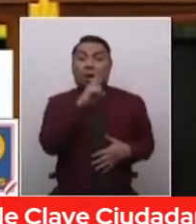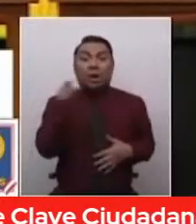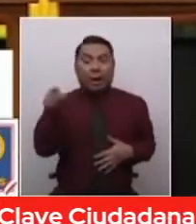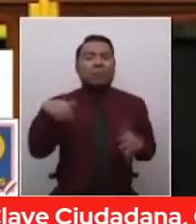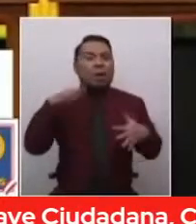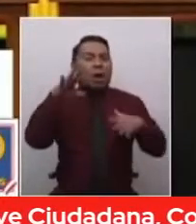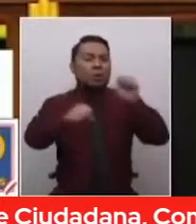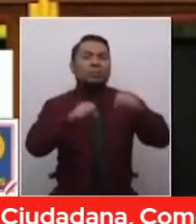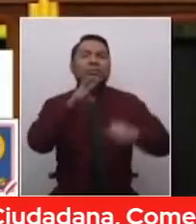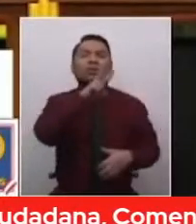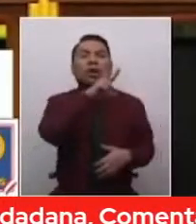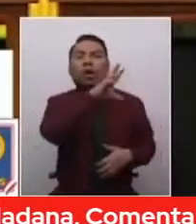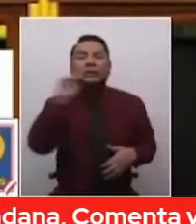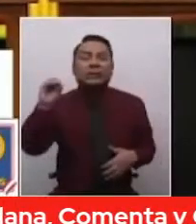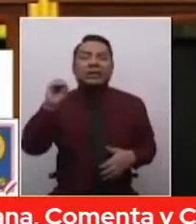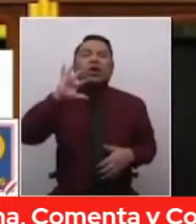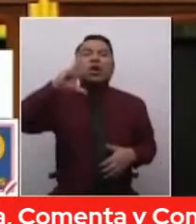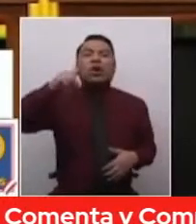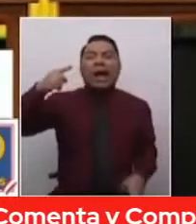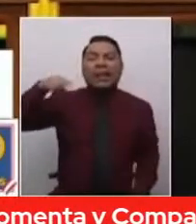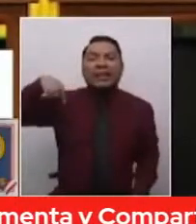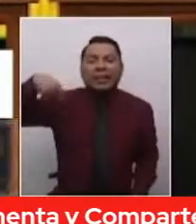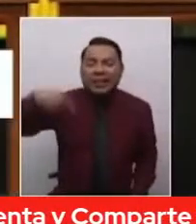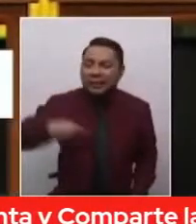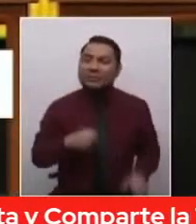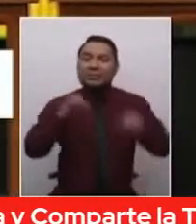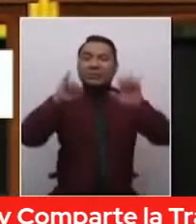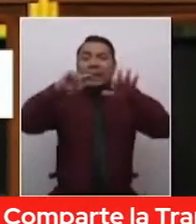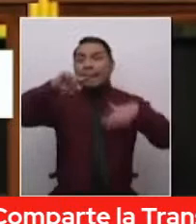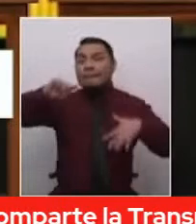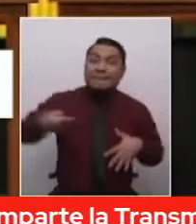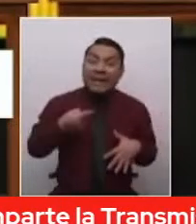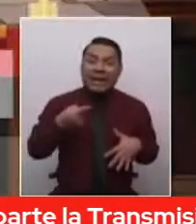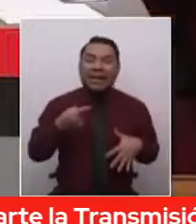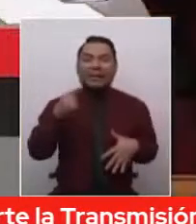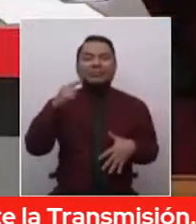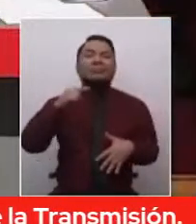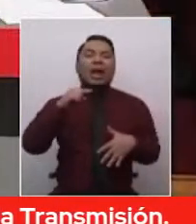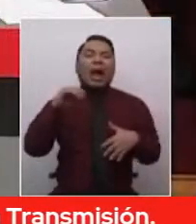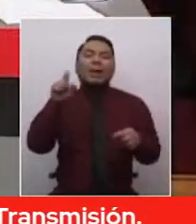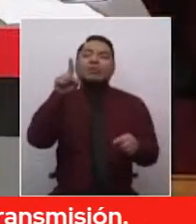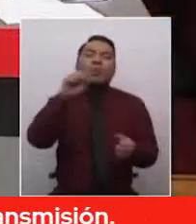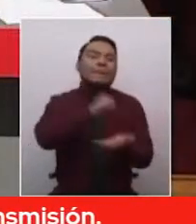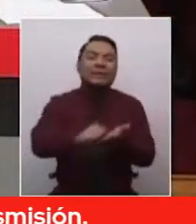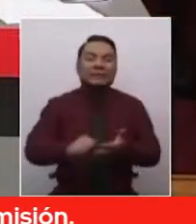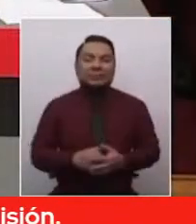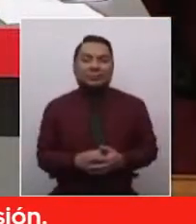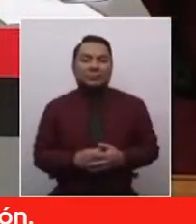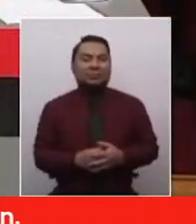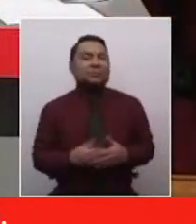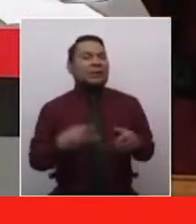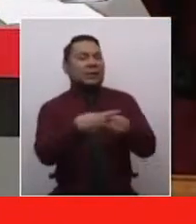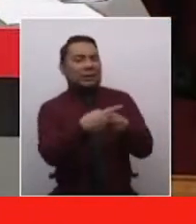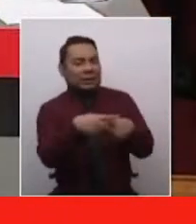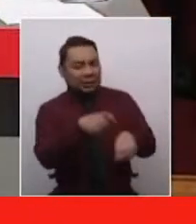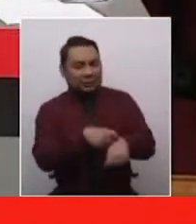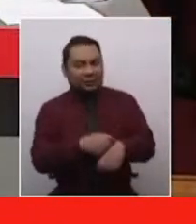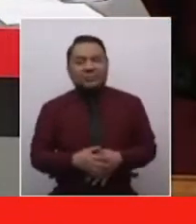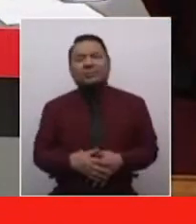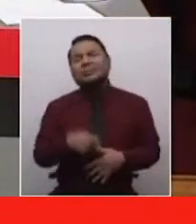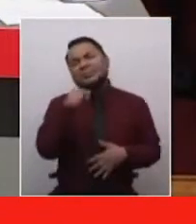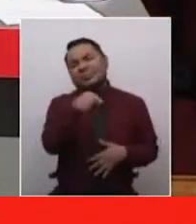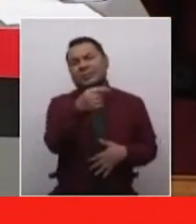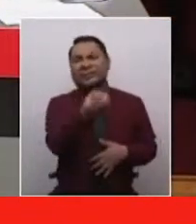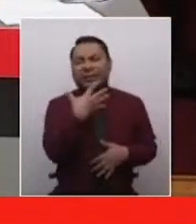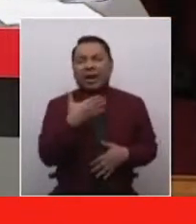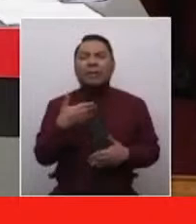capturar 200 delincuentes diarios, 6,000 delincuentes al mes. Gracias, tiempo. Es usted, candidato